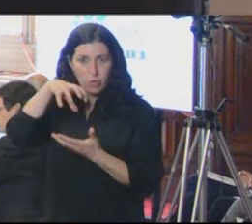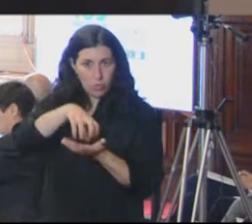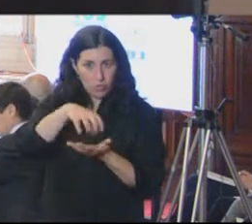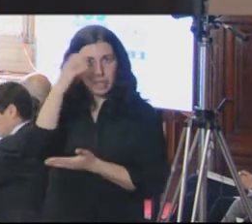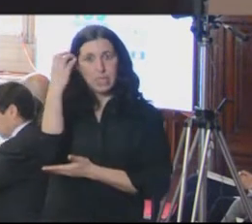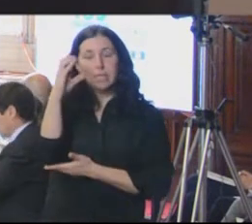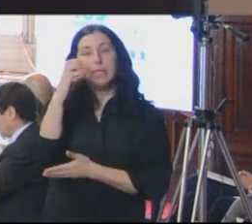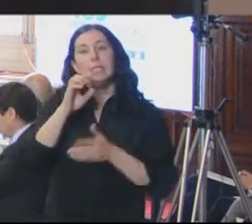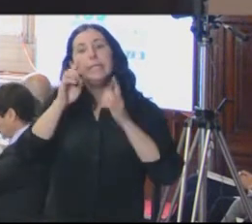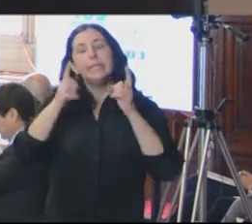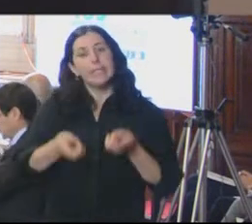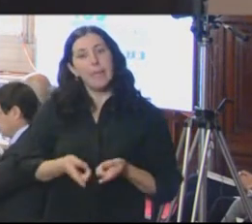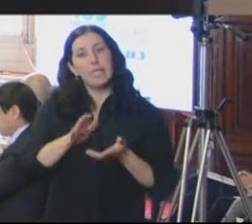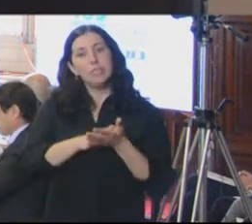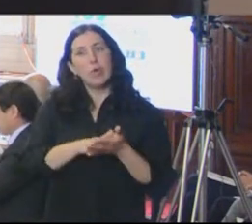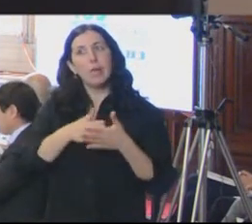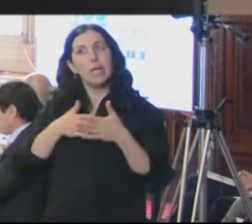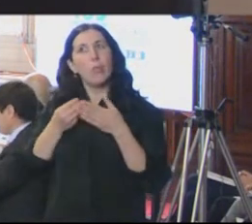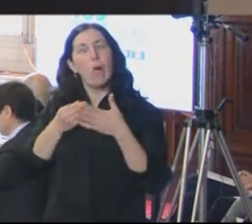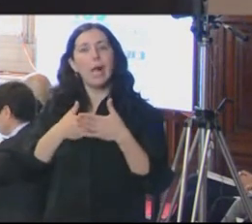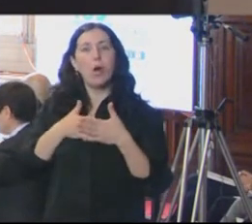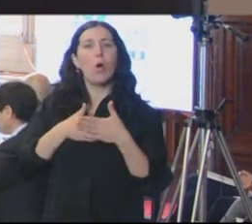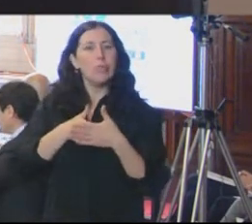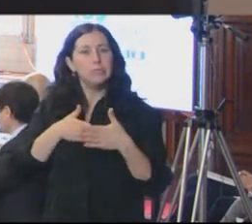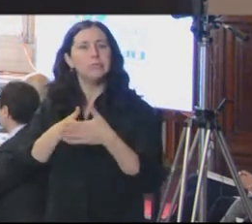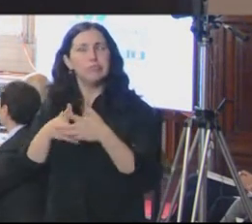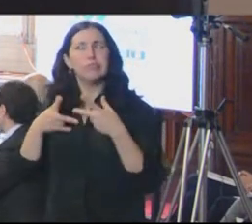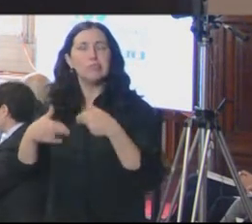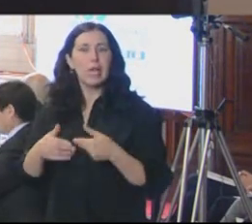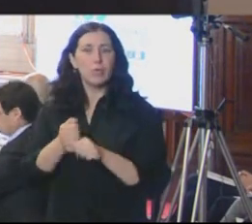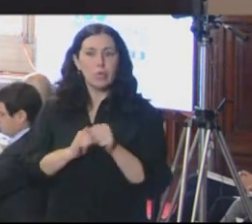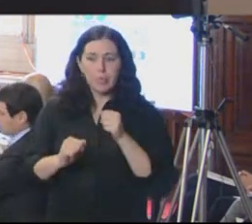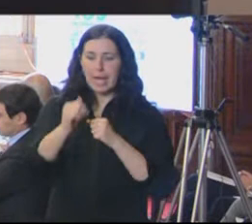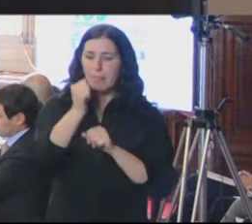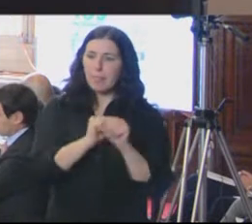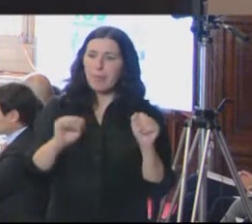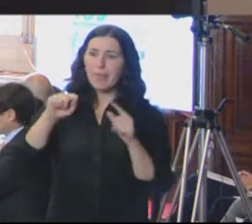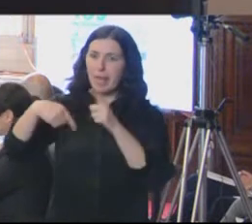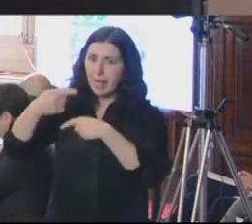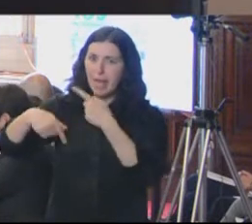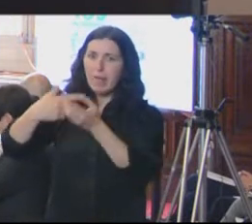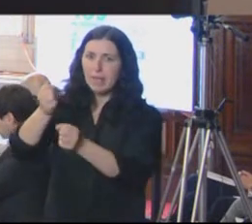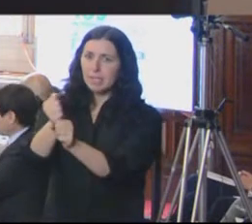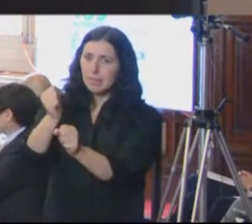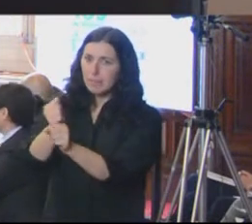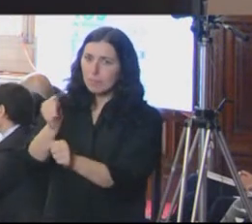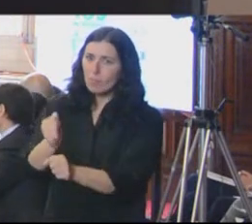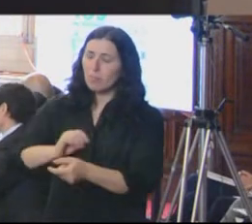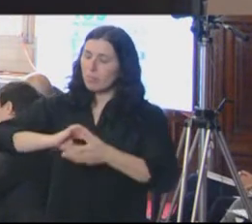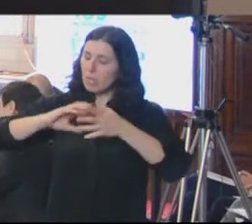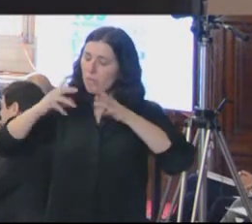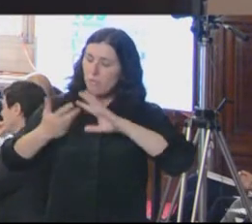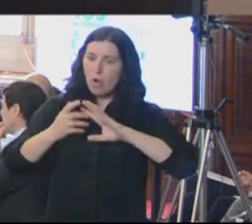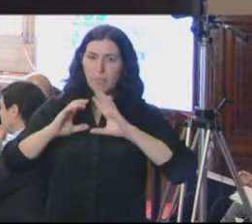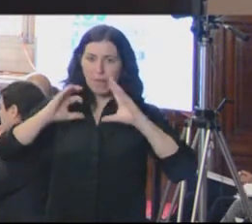los obstáculos que han enfrentado para desempeñar su labor y las formas de violencia que